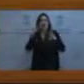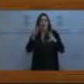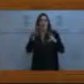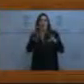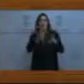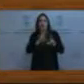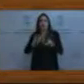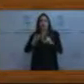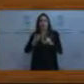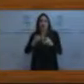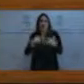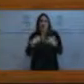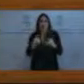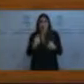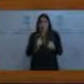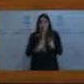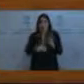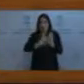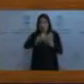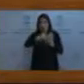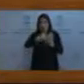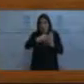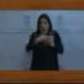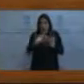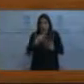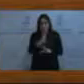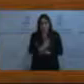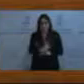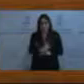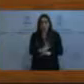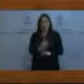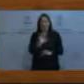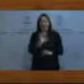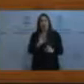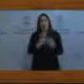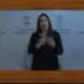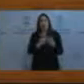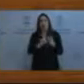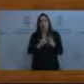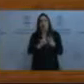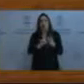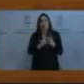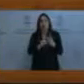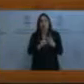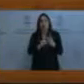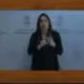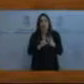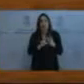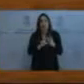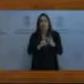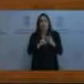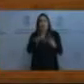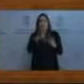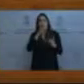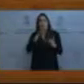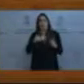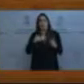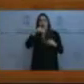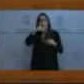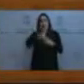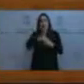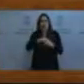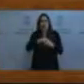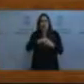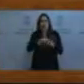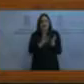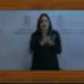viene en el primer punto de la proposición que planteo, y una segunda parte, que es la inclusión en la cartera complementaria